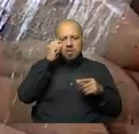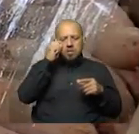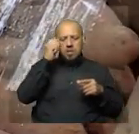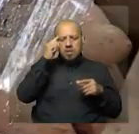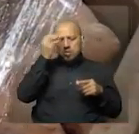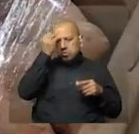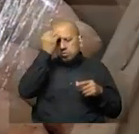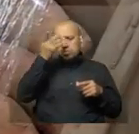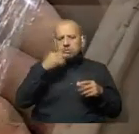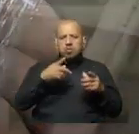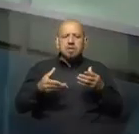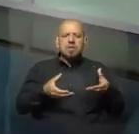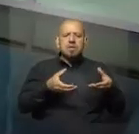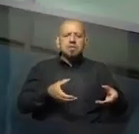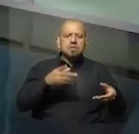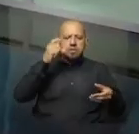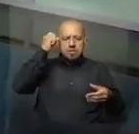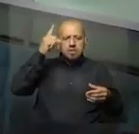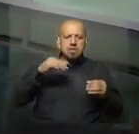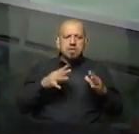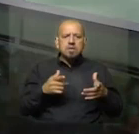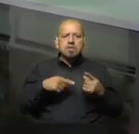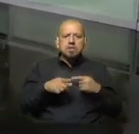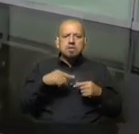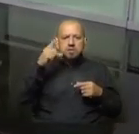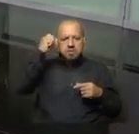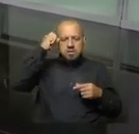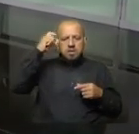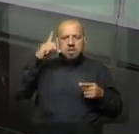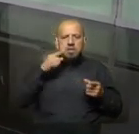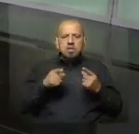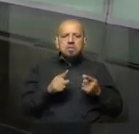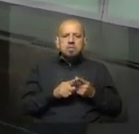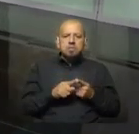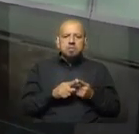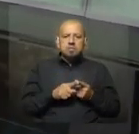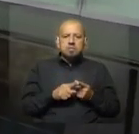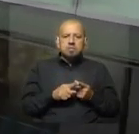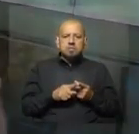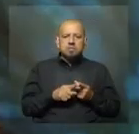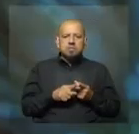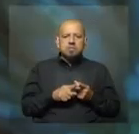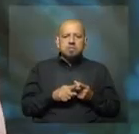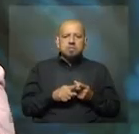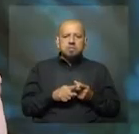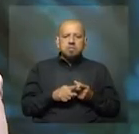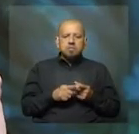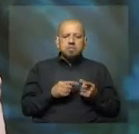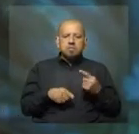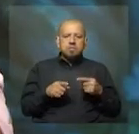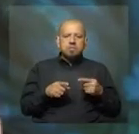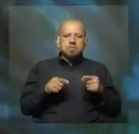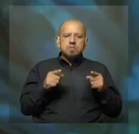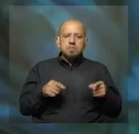de canasta inteligente, pero ¿a qué se refiere bien esa inteligencia en la canasta? Bueno, este fue